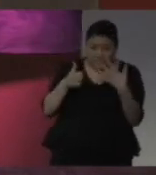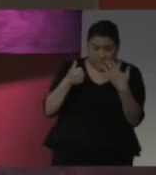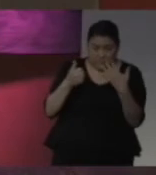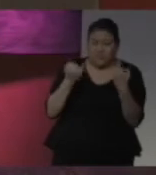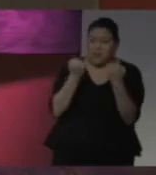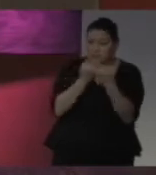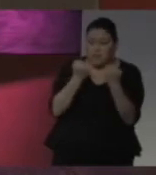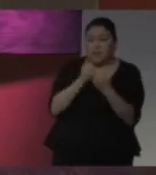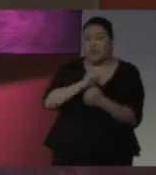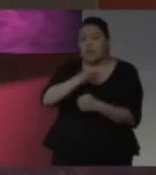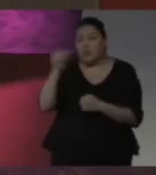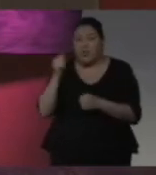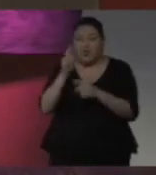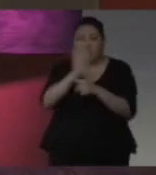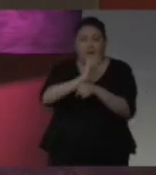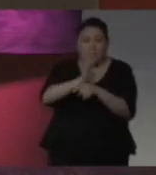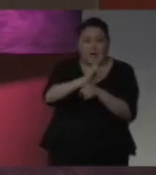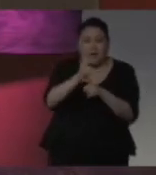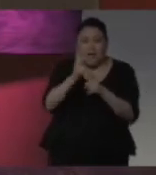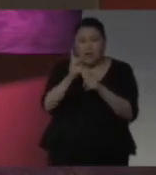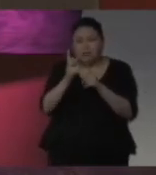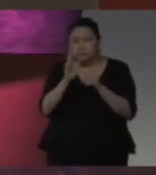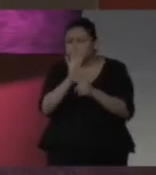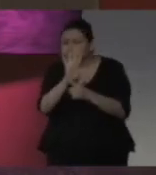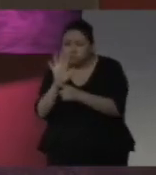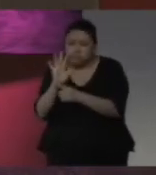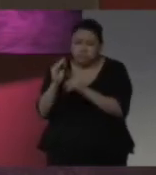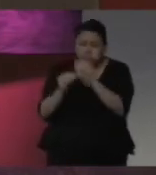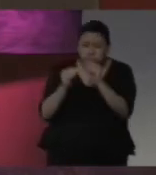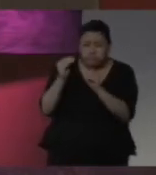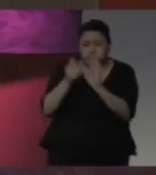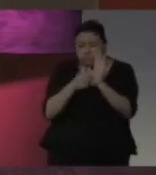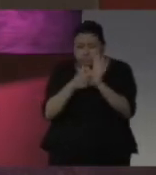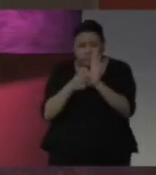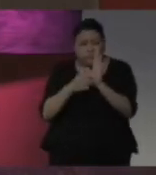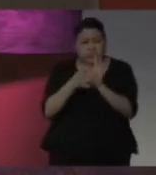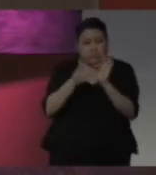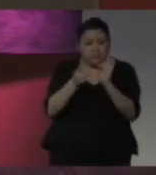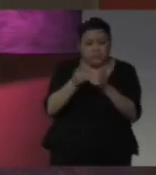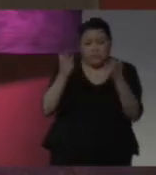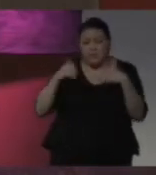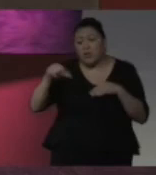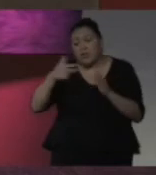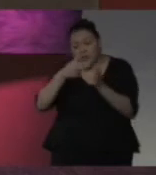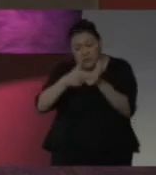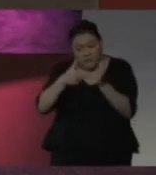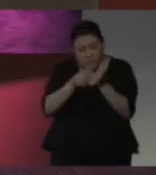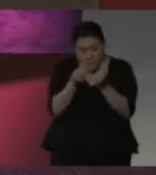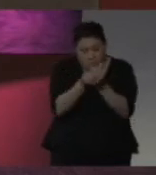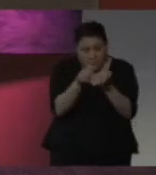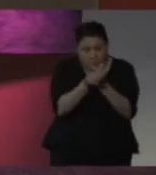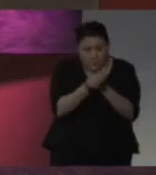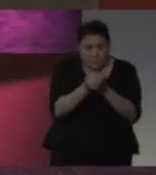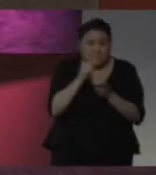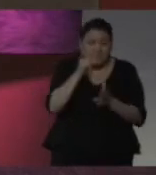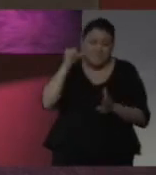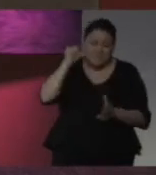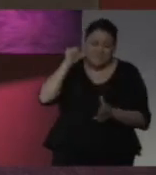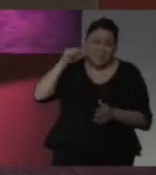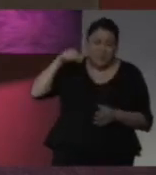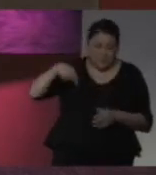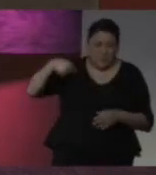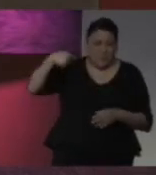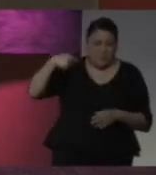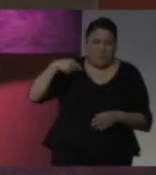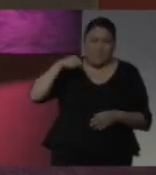incluso los dos cinedebates y los talleres que se dieron en estos días, se ha